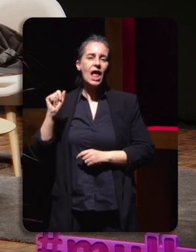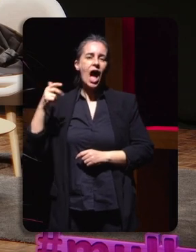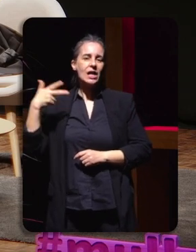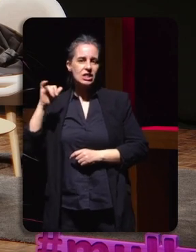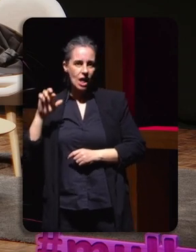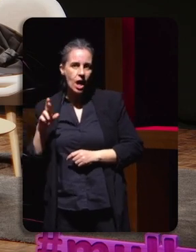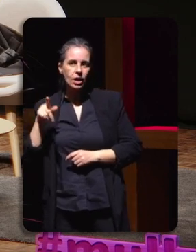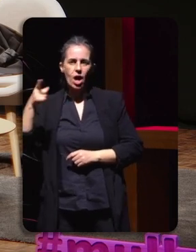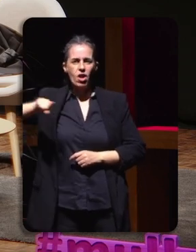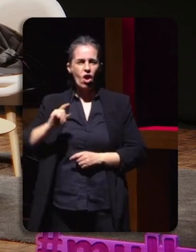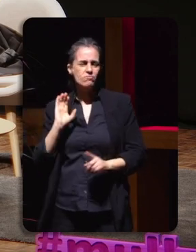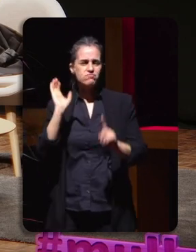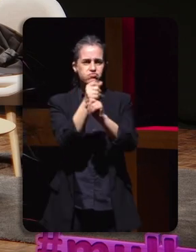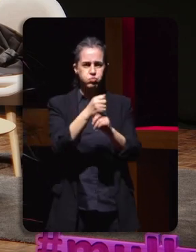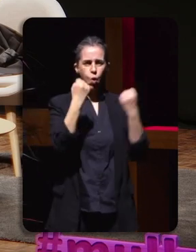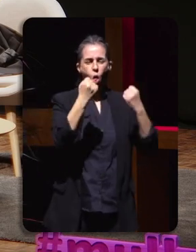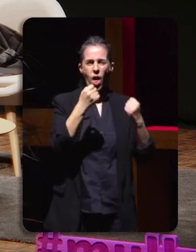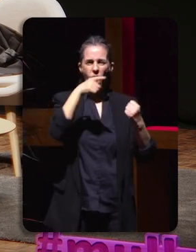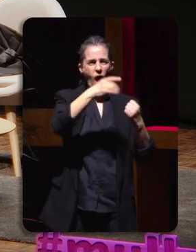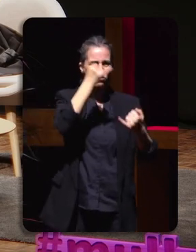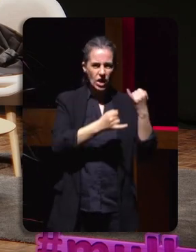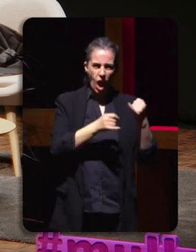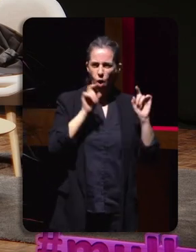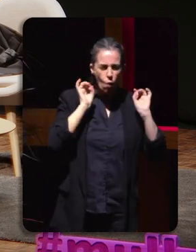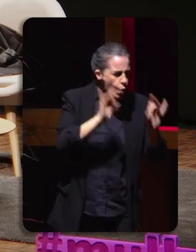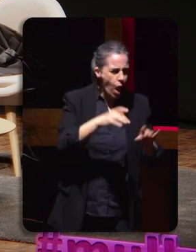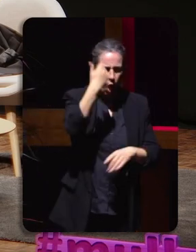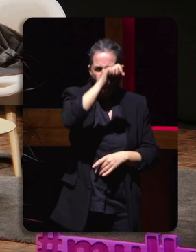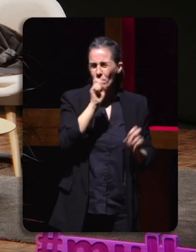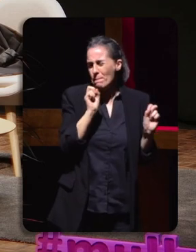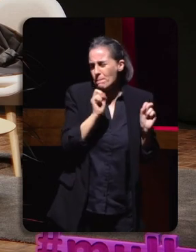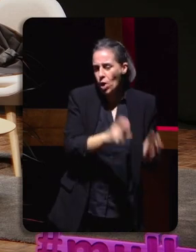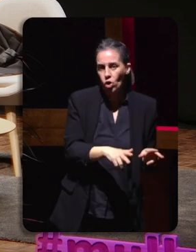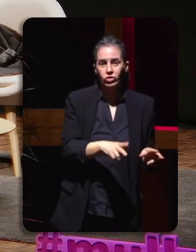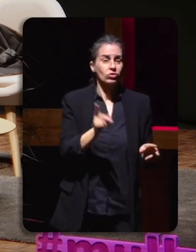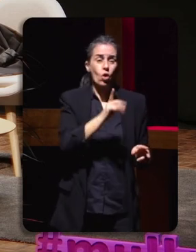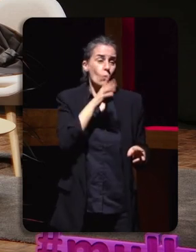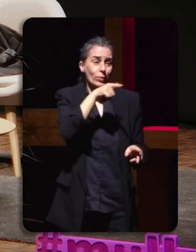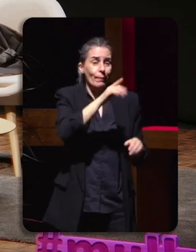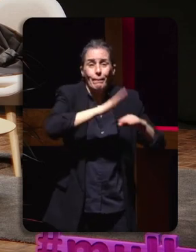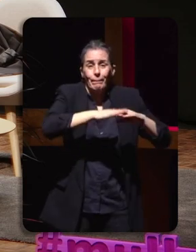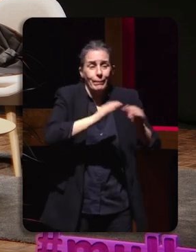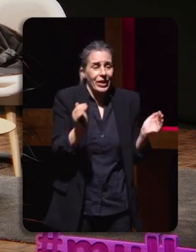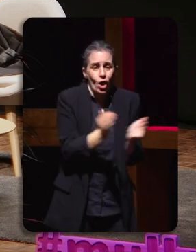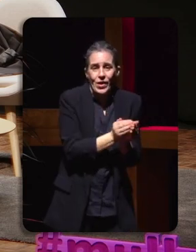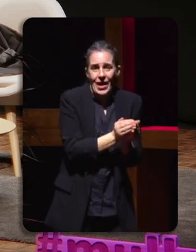no no es que nadie que sea una minoría puede cambiar las cosas pero no somos minoría no estamos en igualdad pero ya no